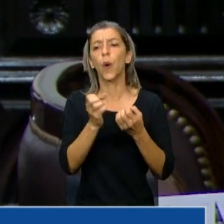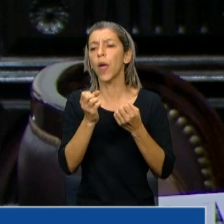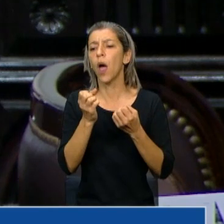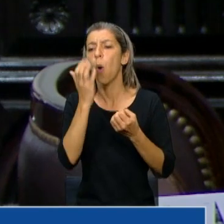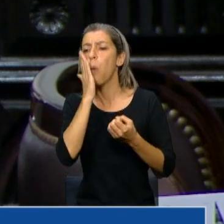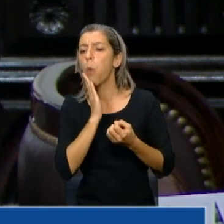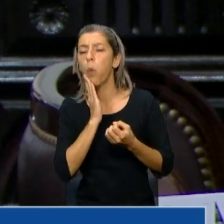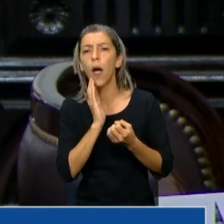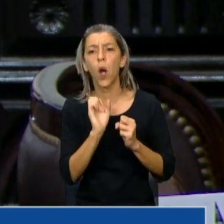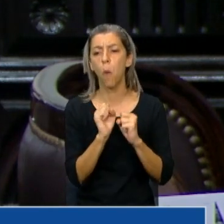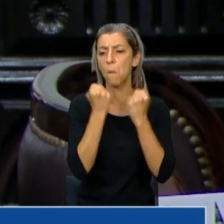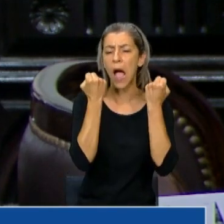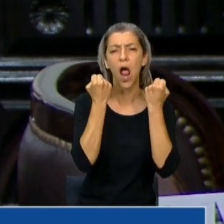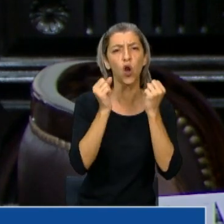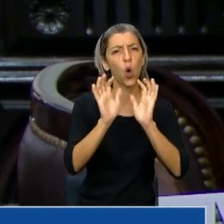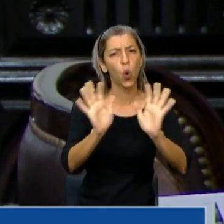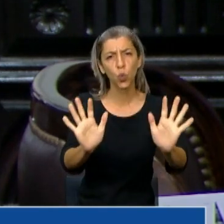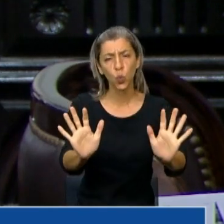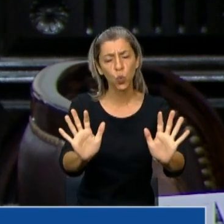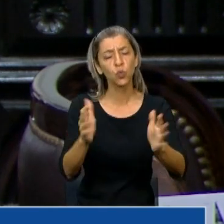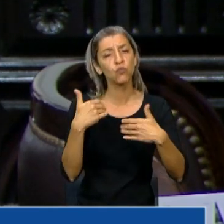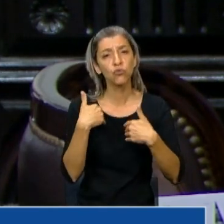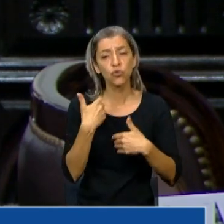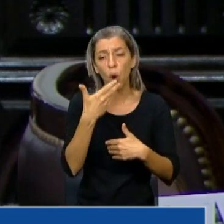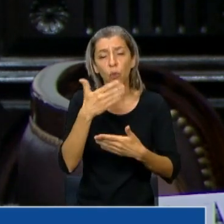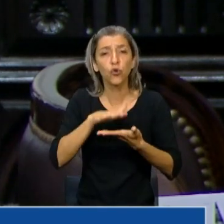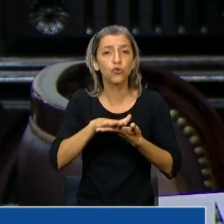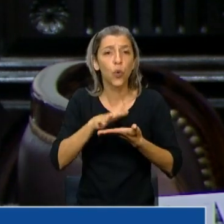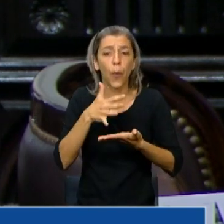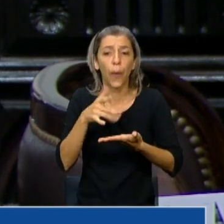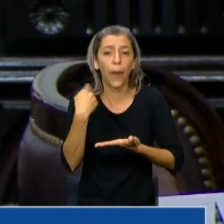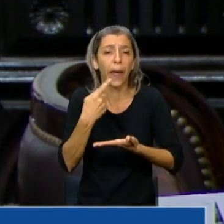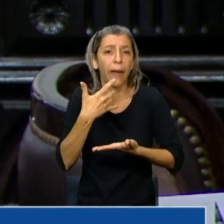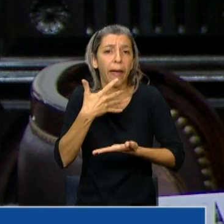asimetrías y hay que tener en cuenta esas asimetrías para básicamente